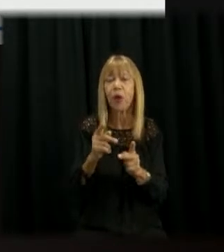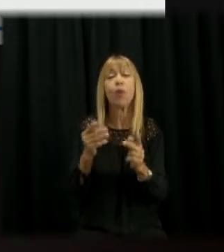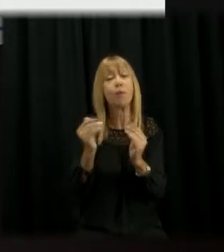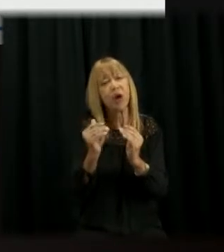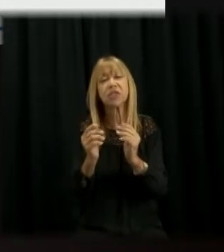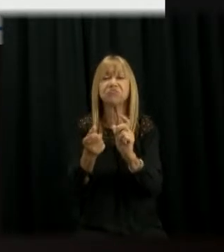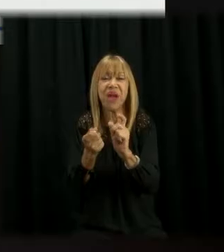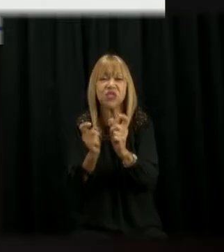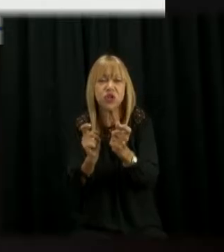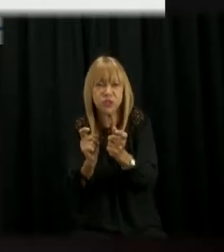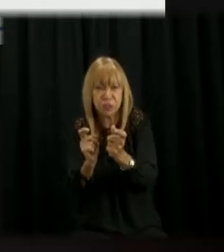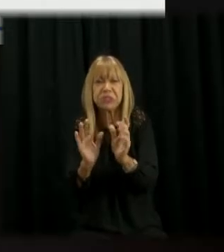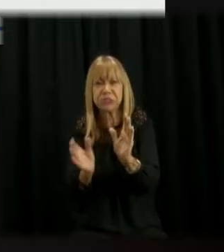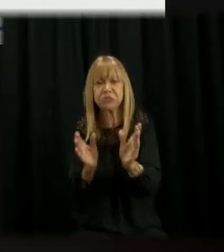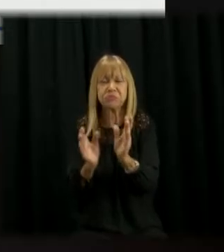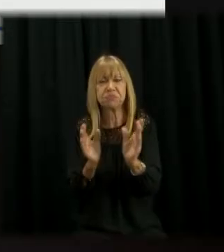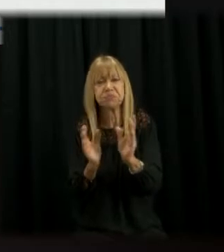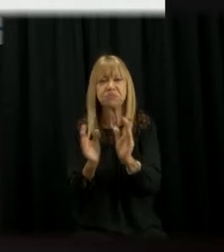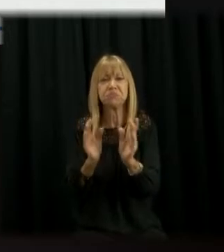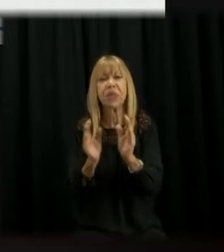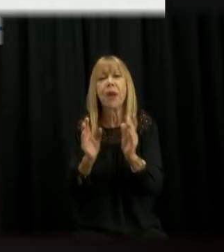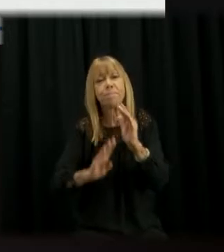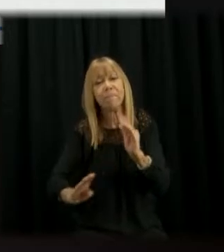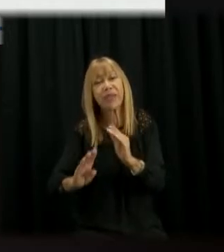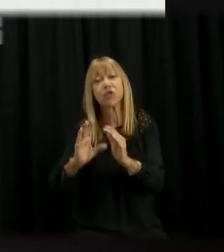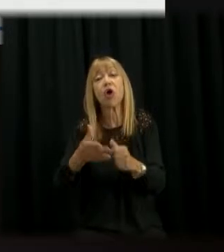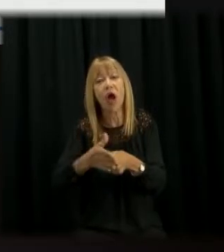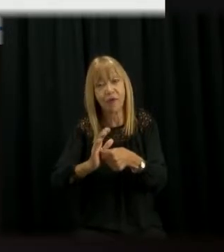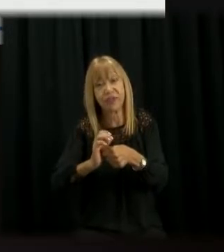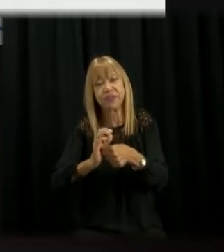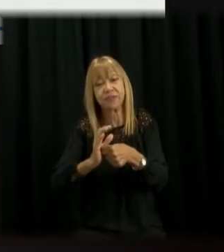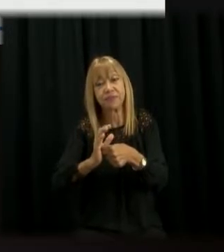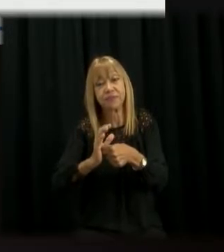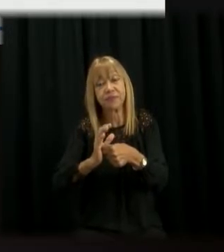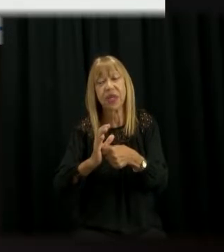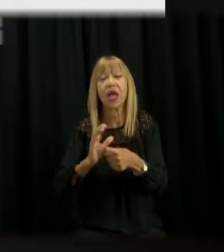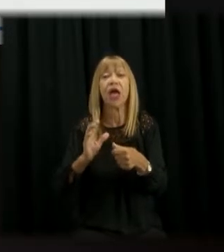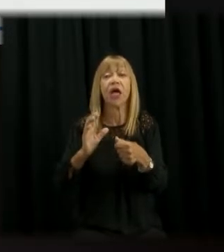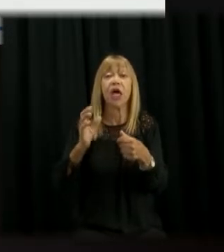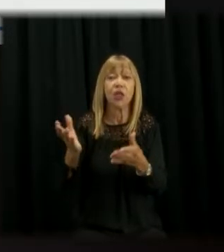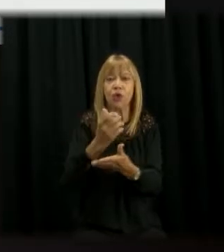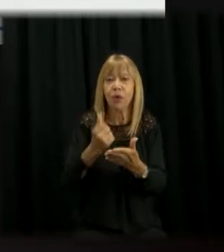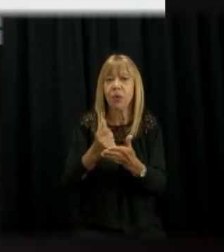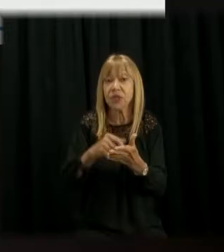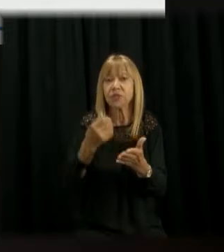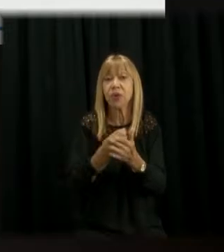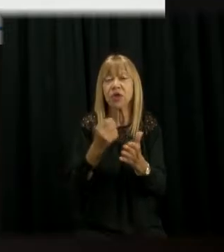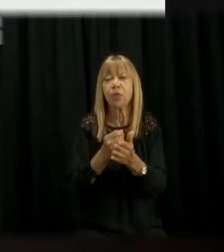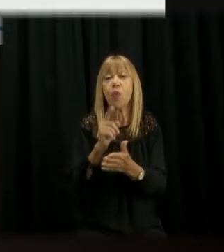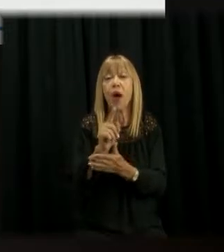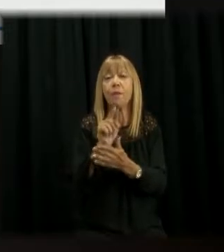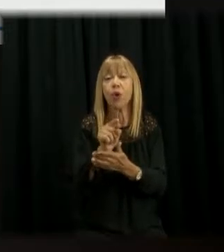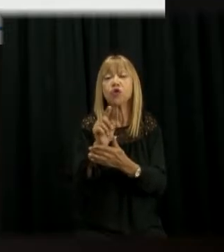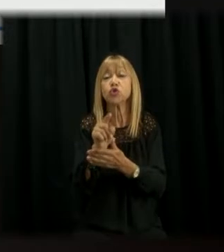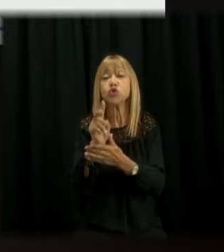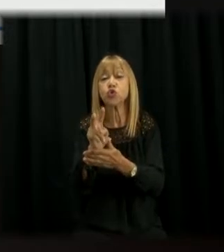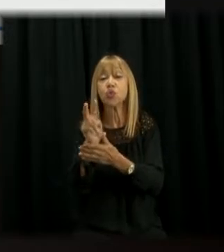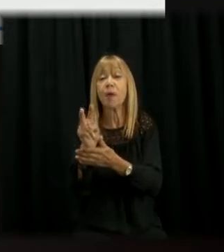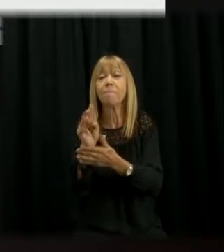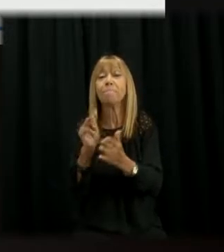del 2020 con algunos ajustes modestos basados en la interrupción por COVID. Los ingresos